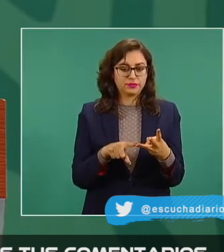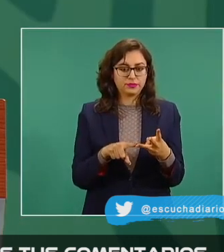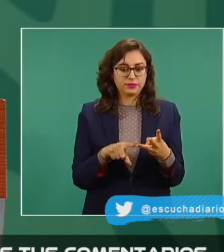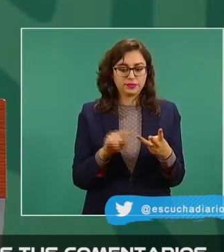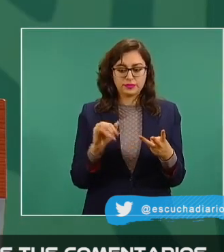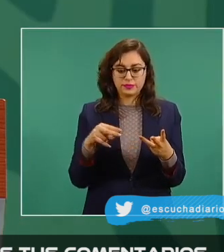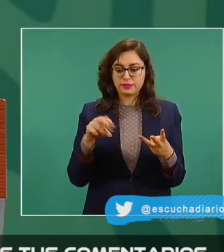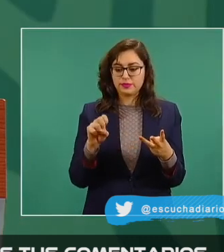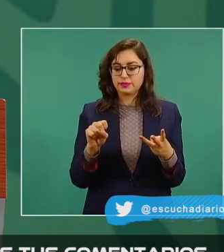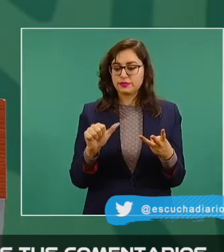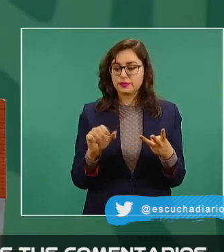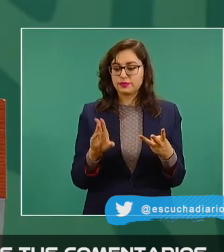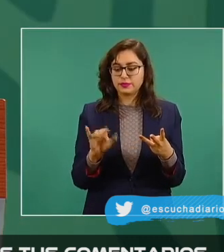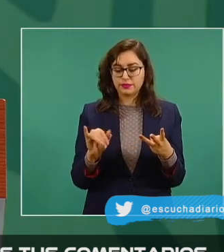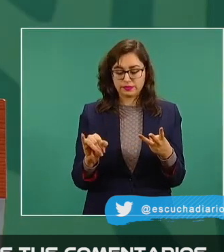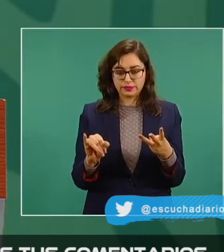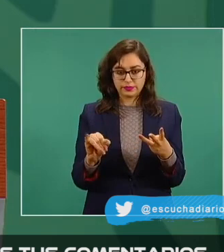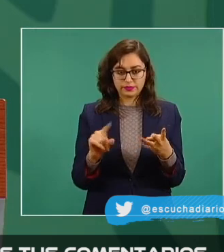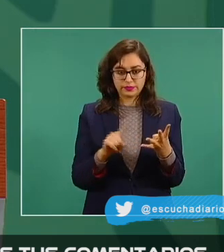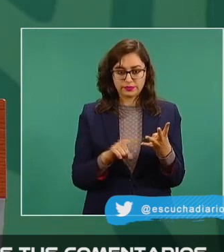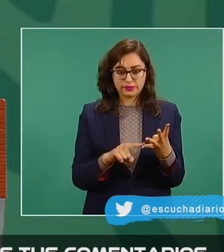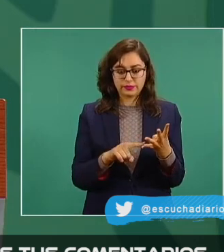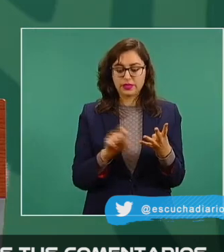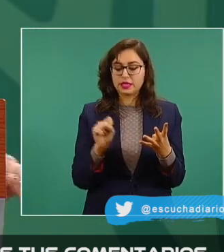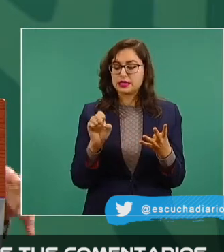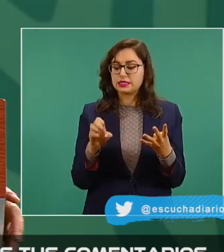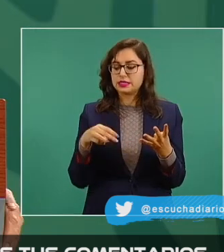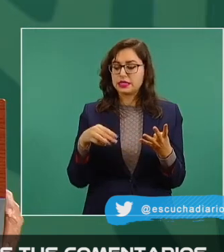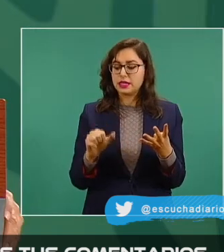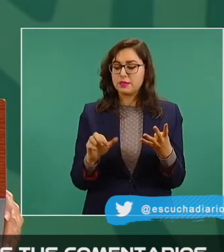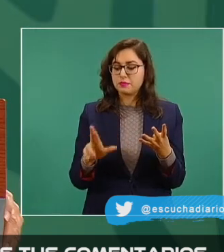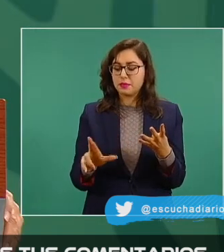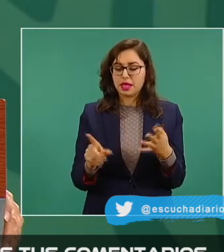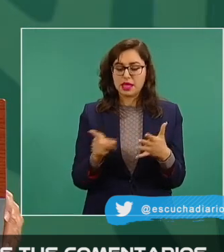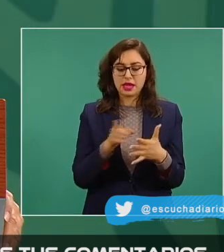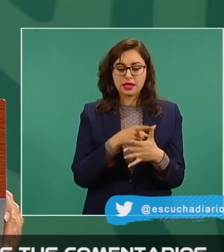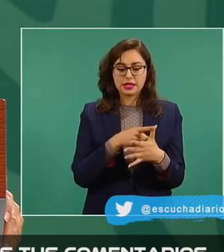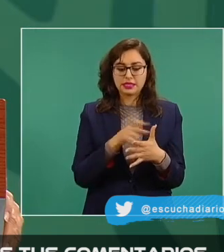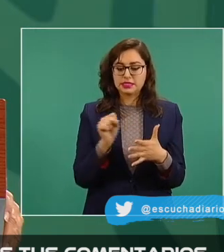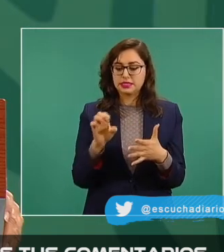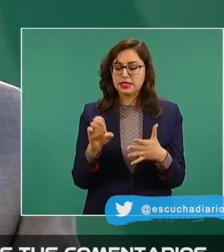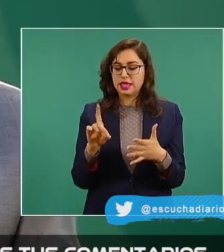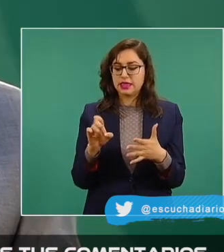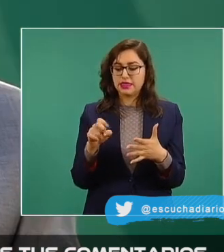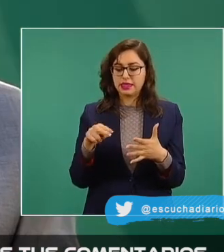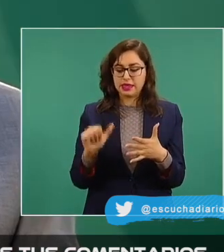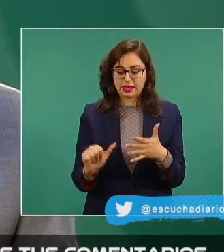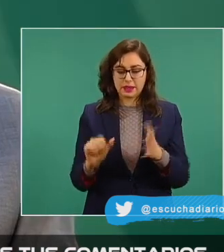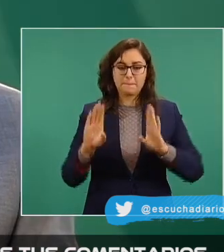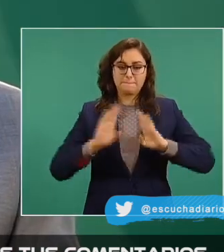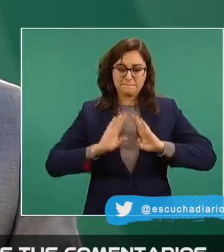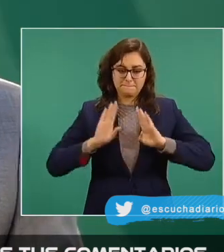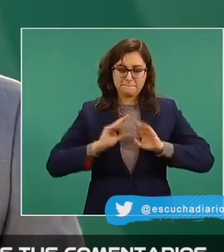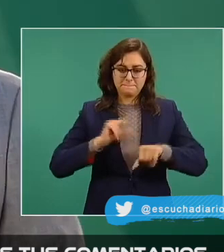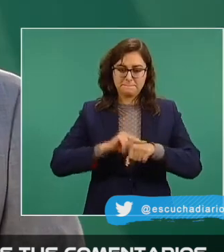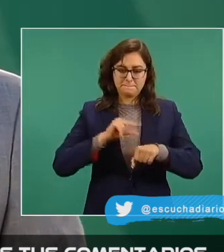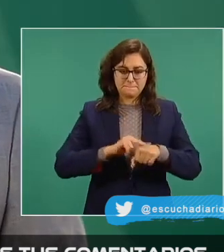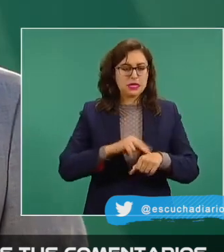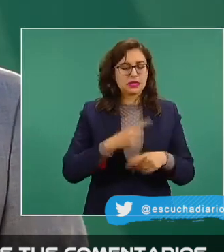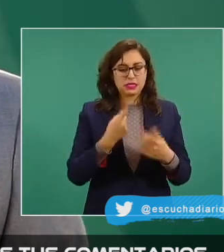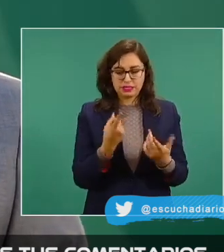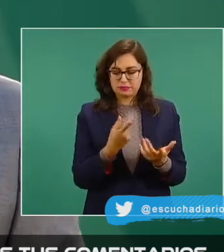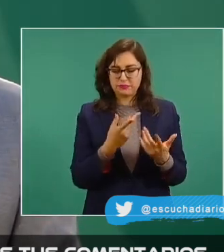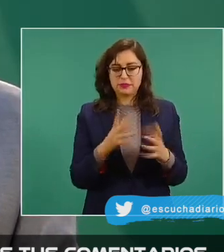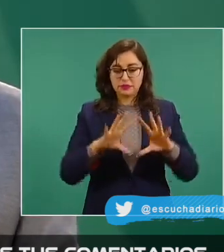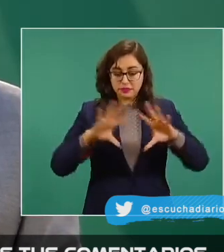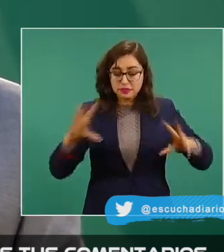del INSABI, de Marina, de la Secretaría de Defensa, médicos militares, en fin,